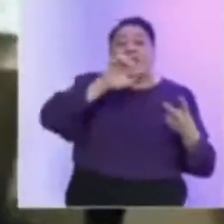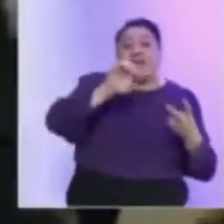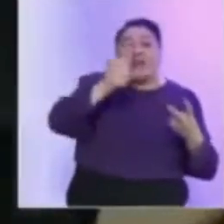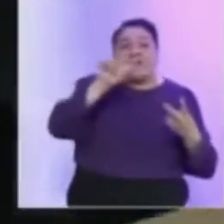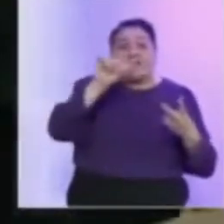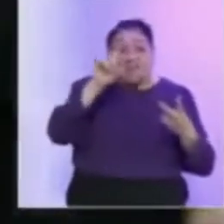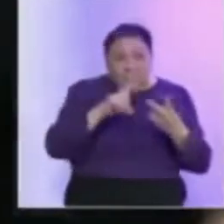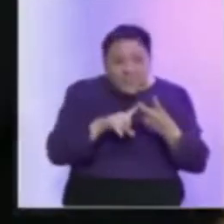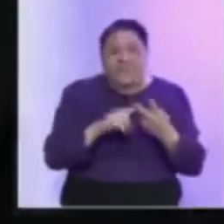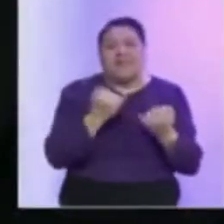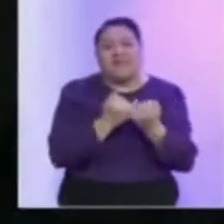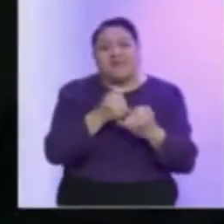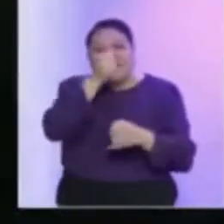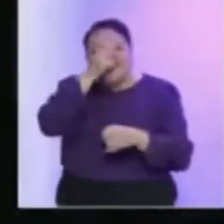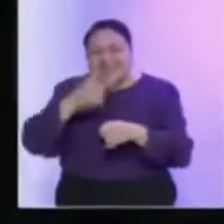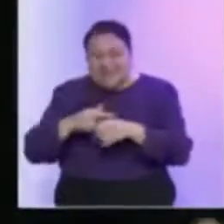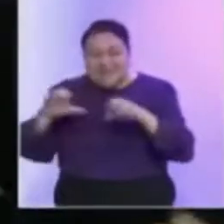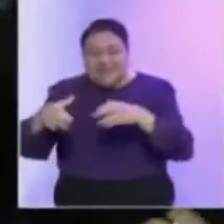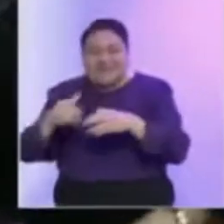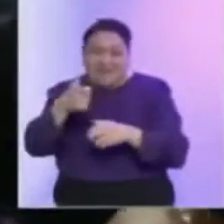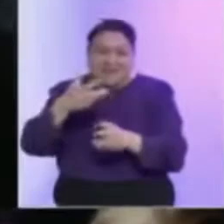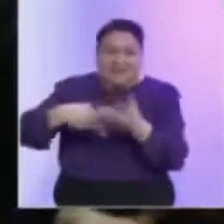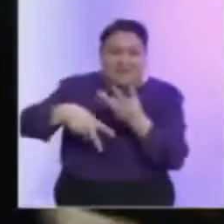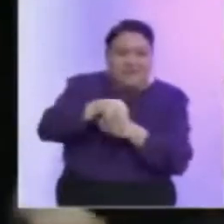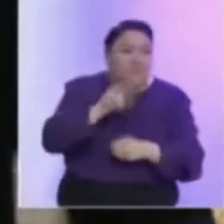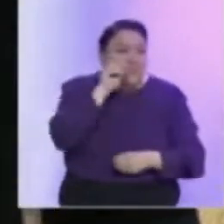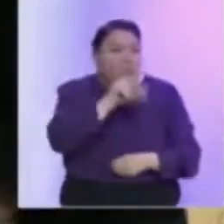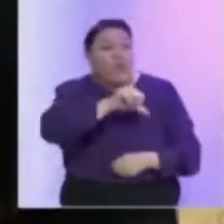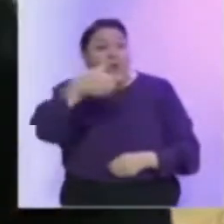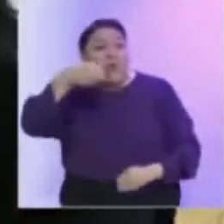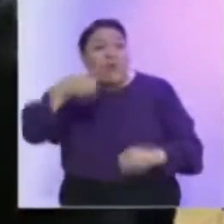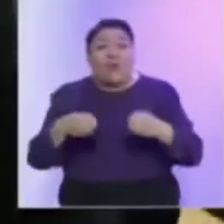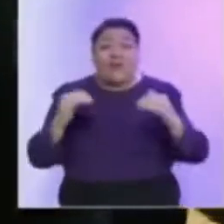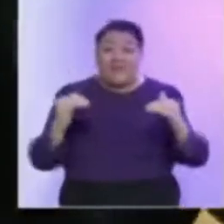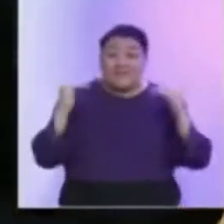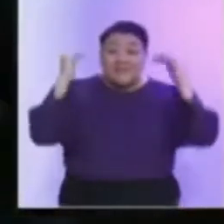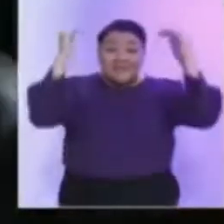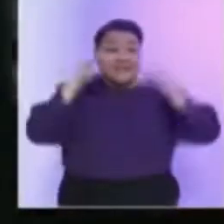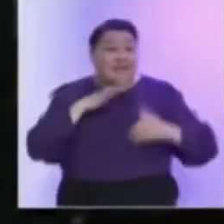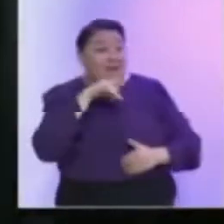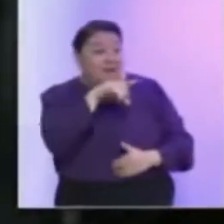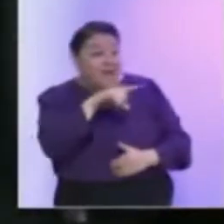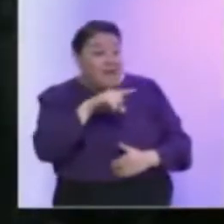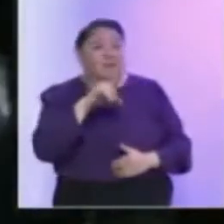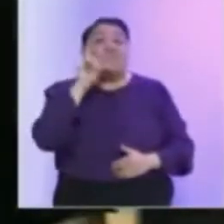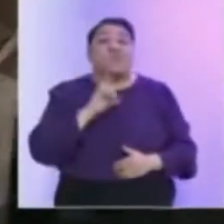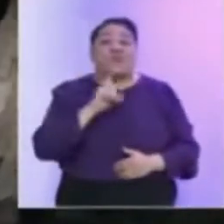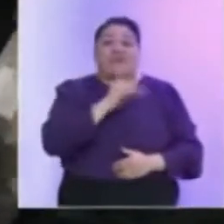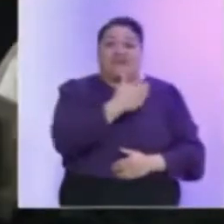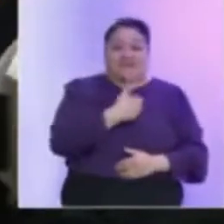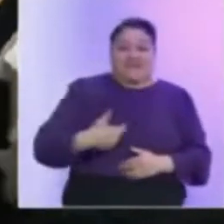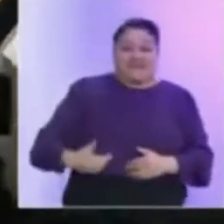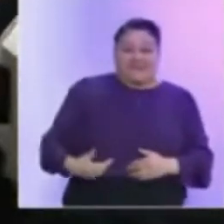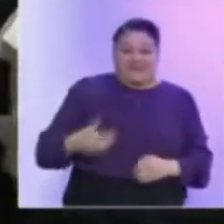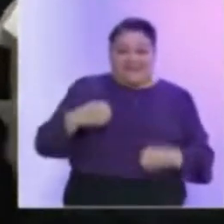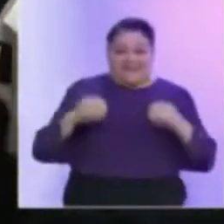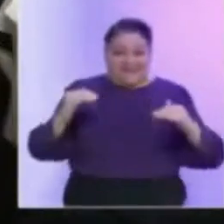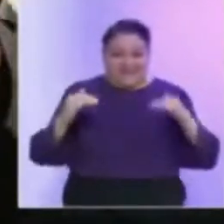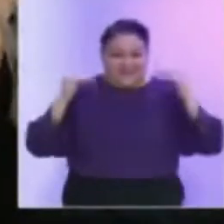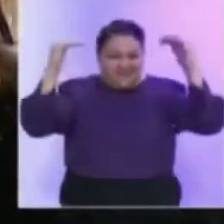igual próximo secretario de Economía. Vemos a ministros de la Corte también. Ahí está la ministra presidenta de la